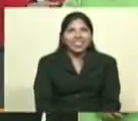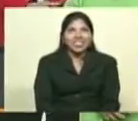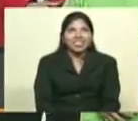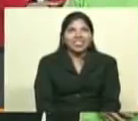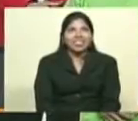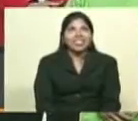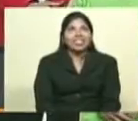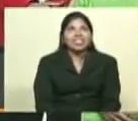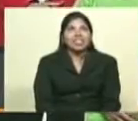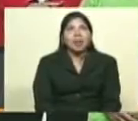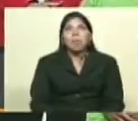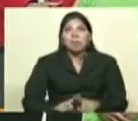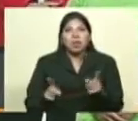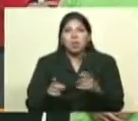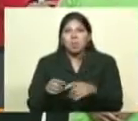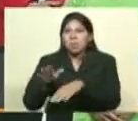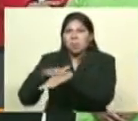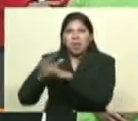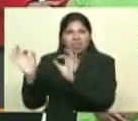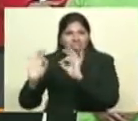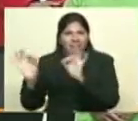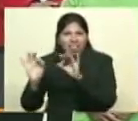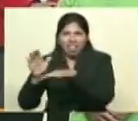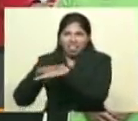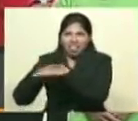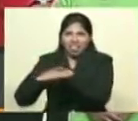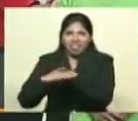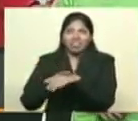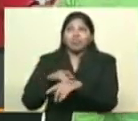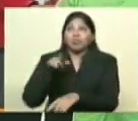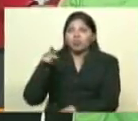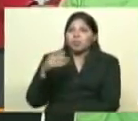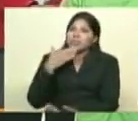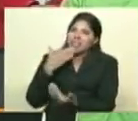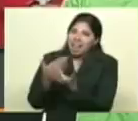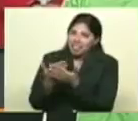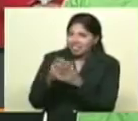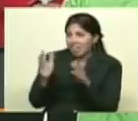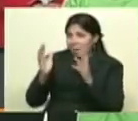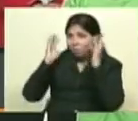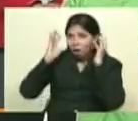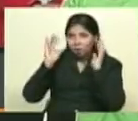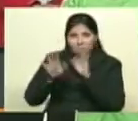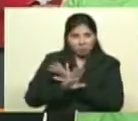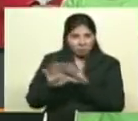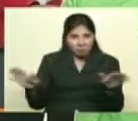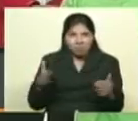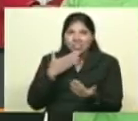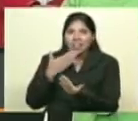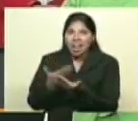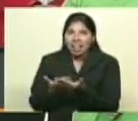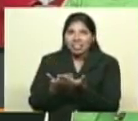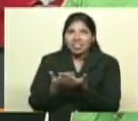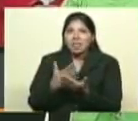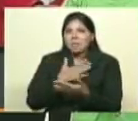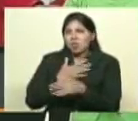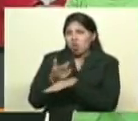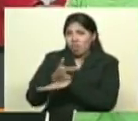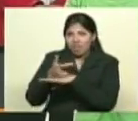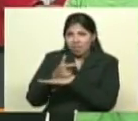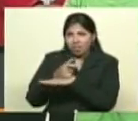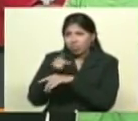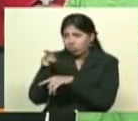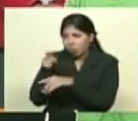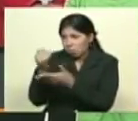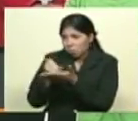Pero ni se lo pidieron. Le dijeron, muchas gracias Ramos Alup, mi gobierno no quiere que tú